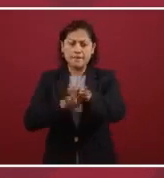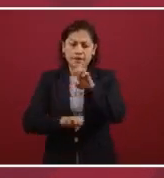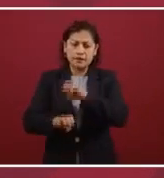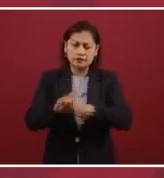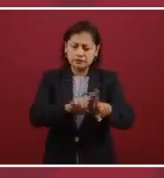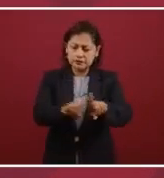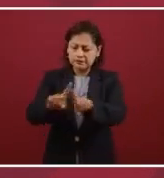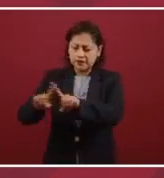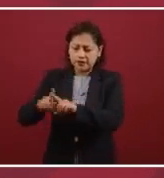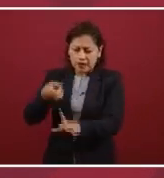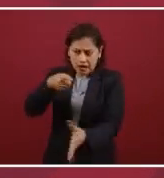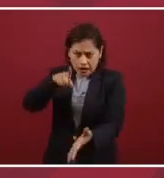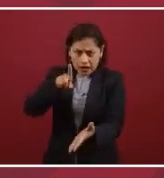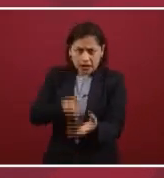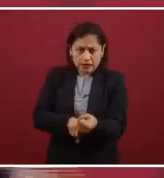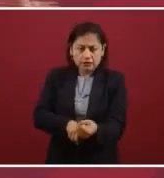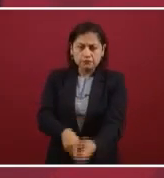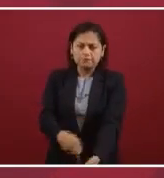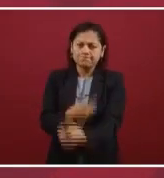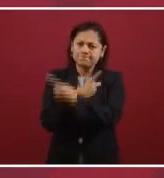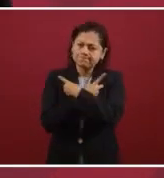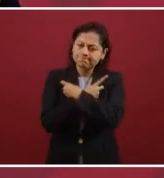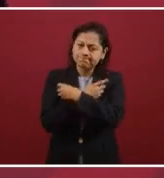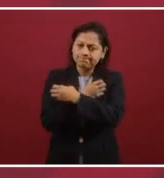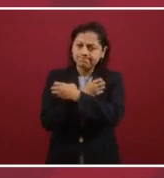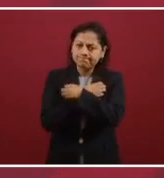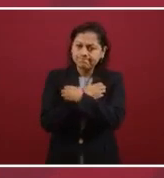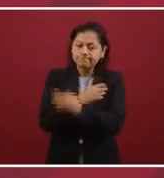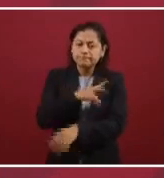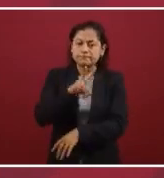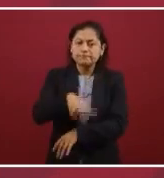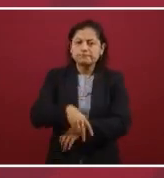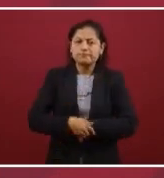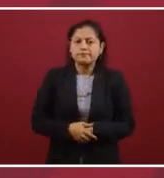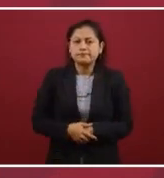ética, y que haya